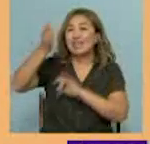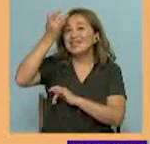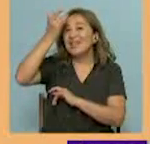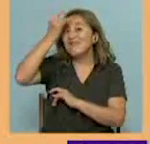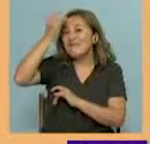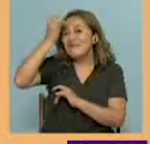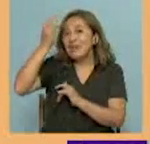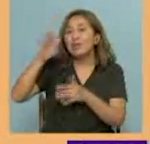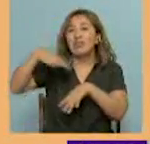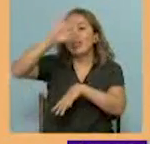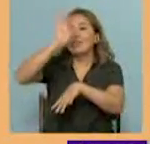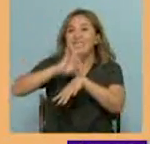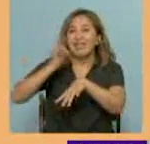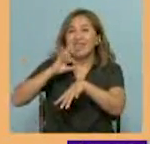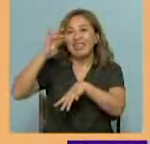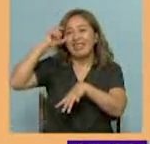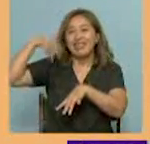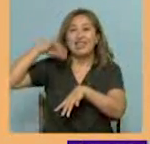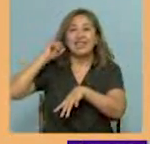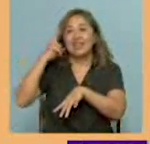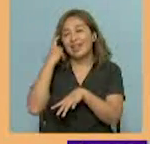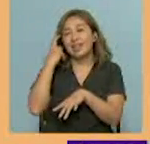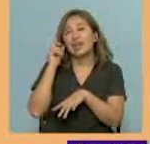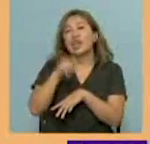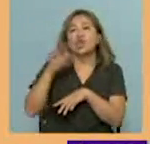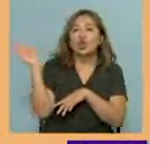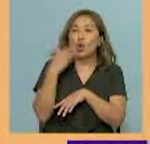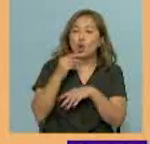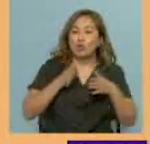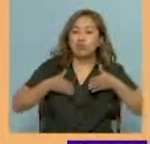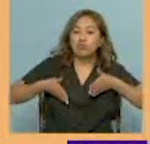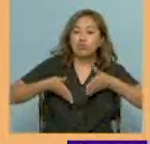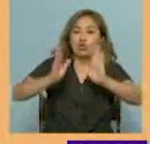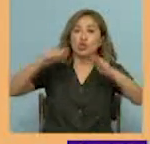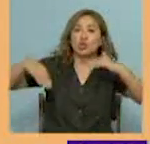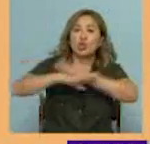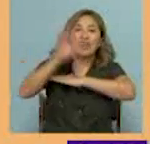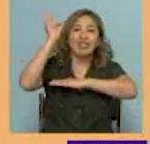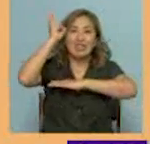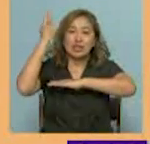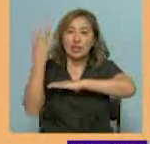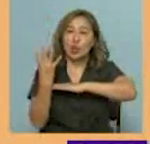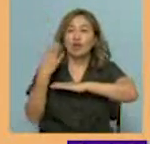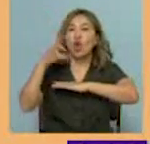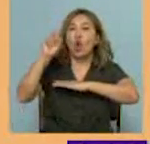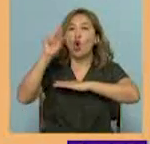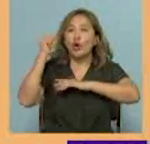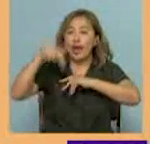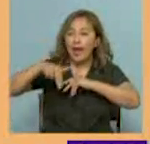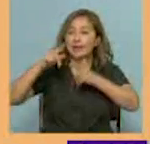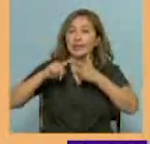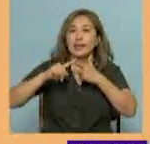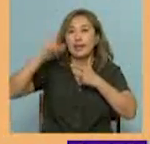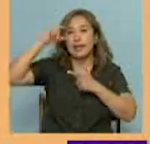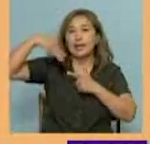de salta y bueno en todo el recorrido de la ruta 34 lo que es ahora en embarcación